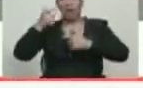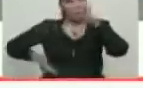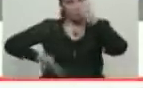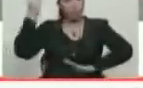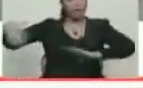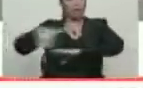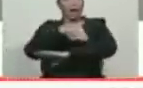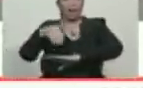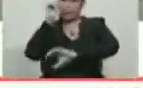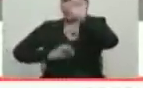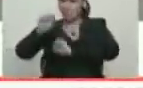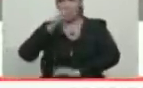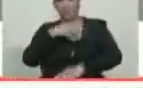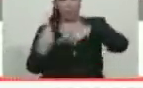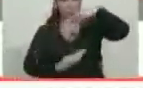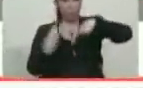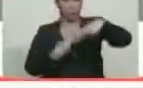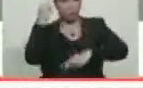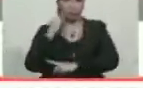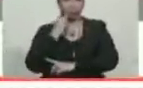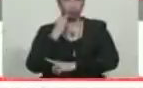la revolución bolivariana.